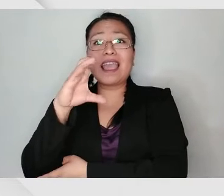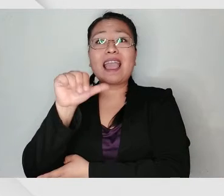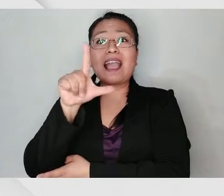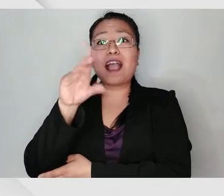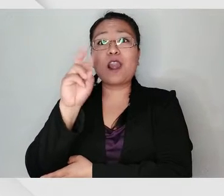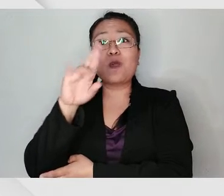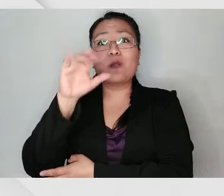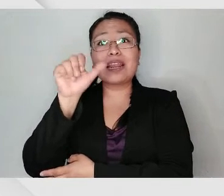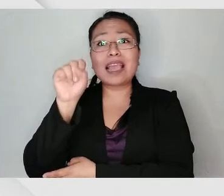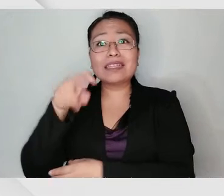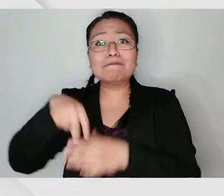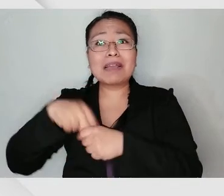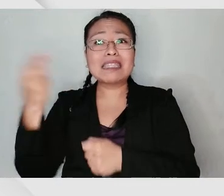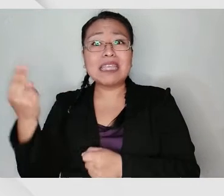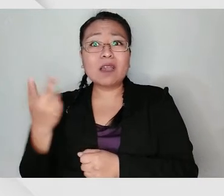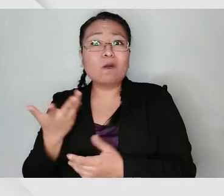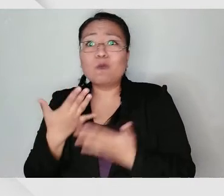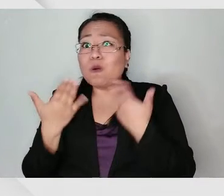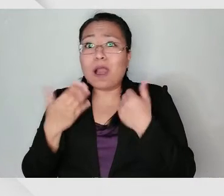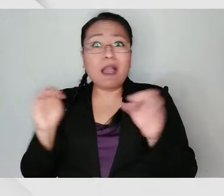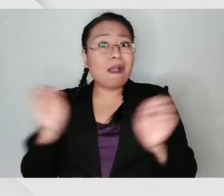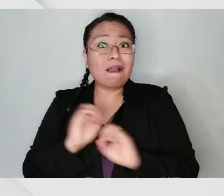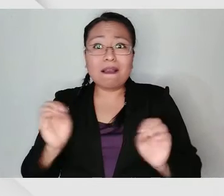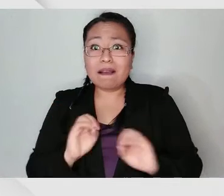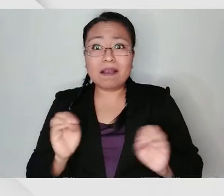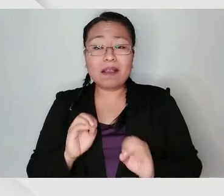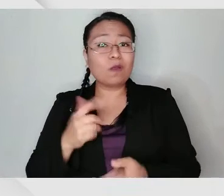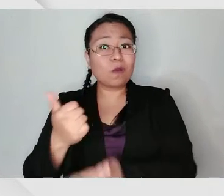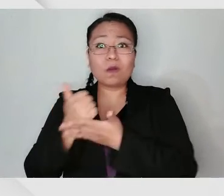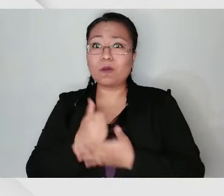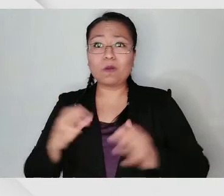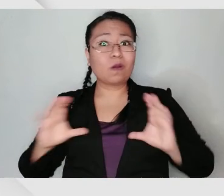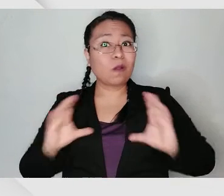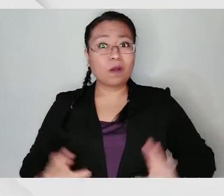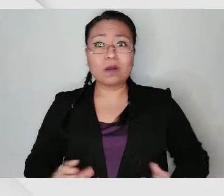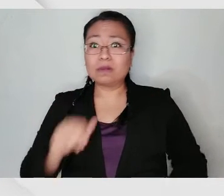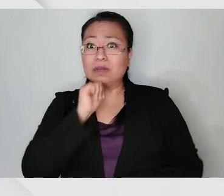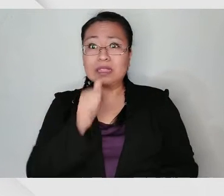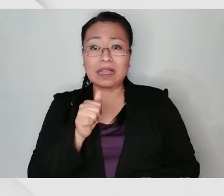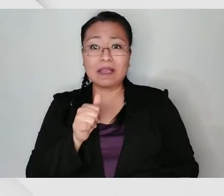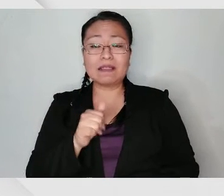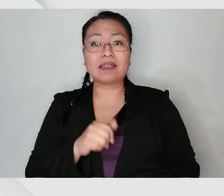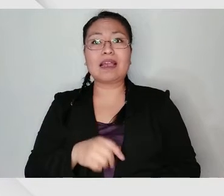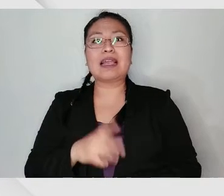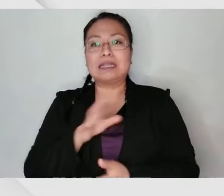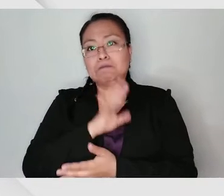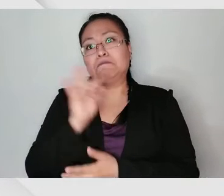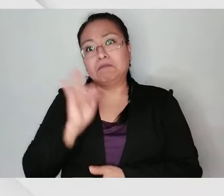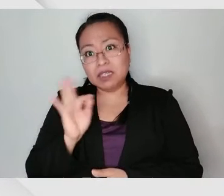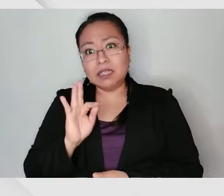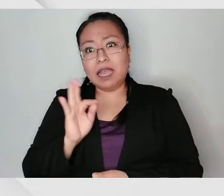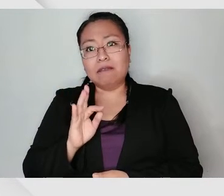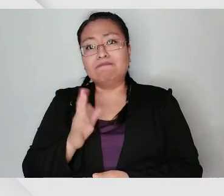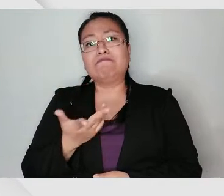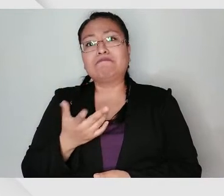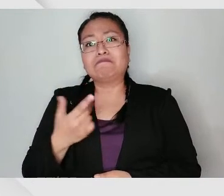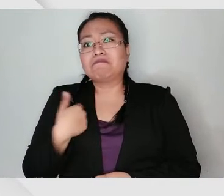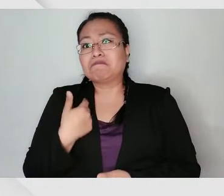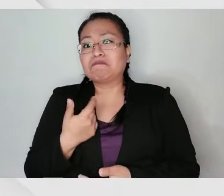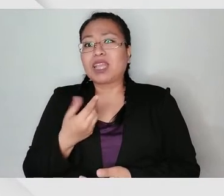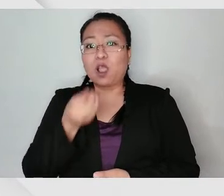decir? Una caloría vacía es aquella que aporta solamente una carga calórica, sin ningún